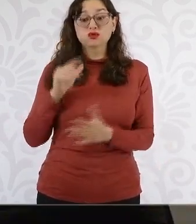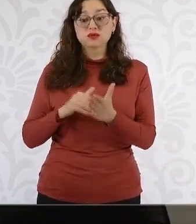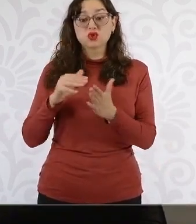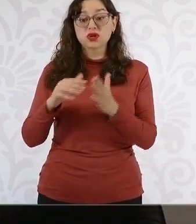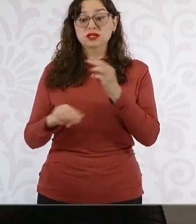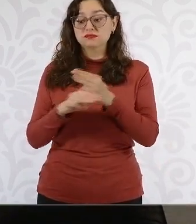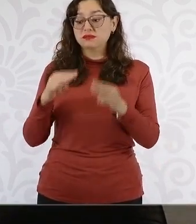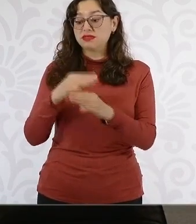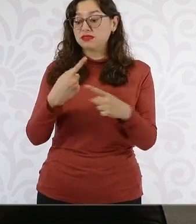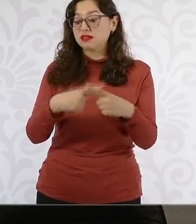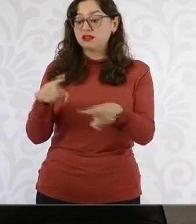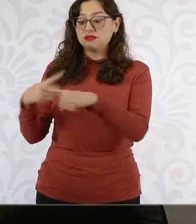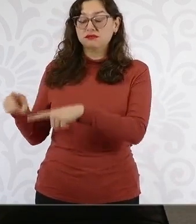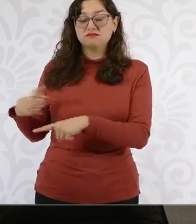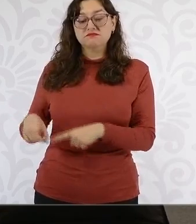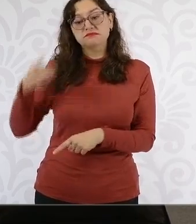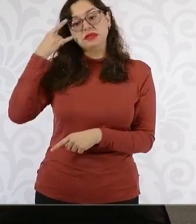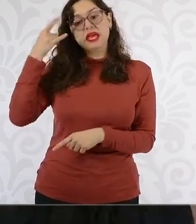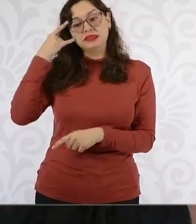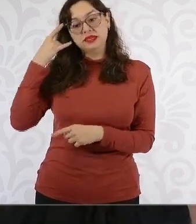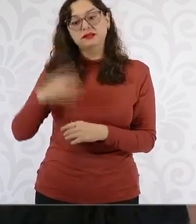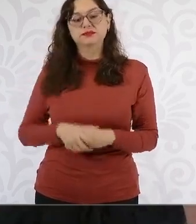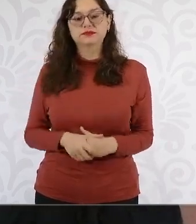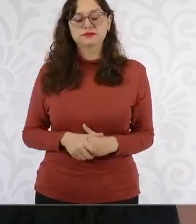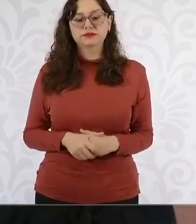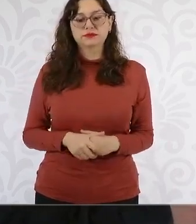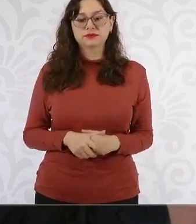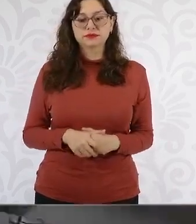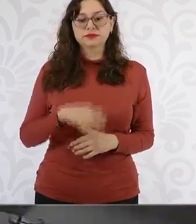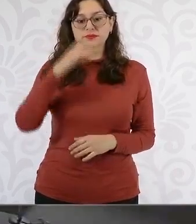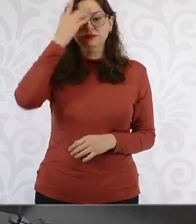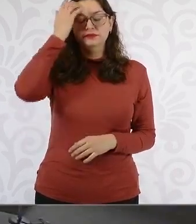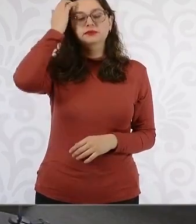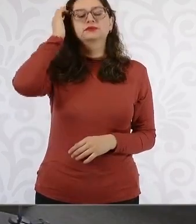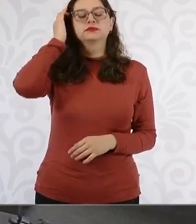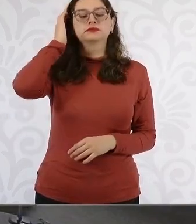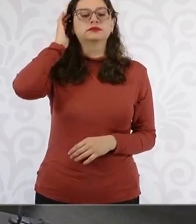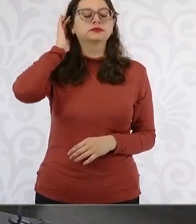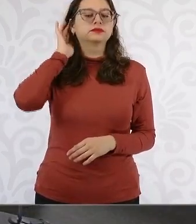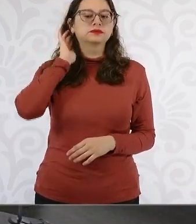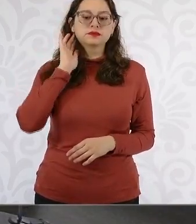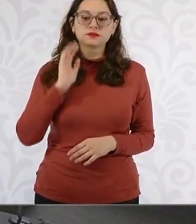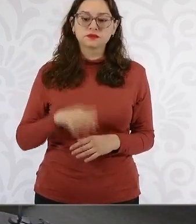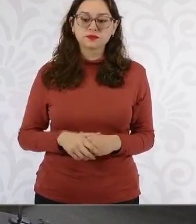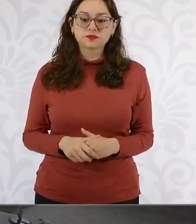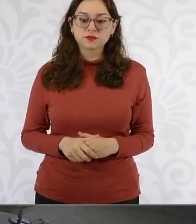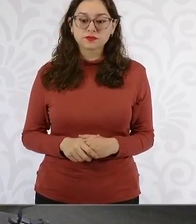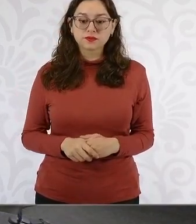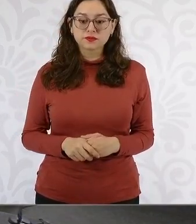gracias. Presidenta, en otro tema… También se puso condiciones a estas empresas que